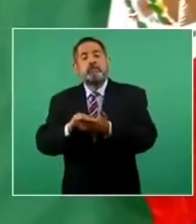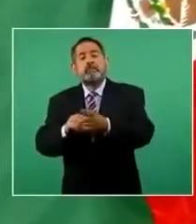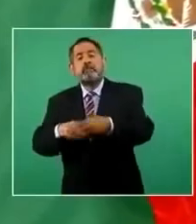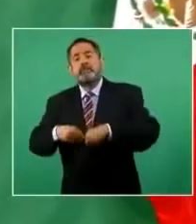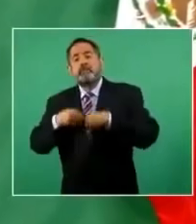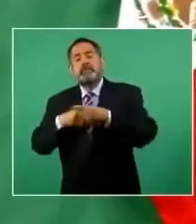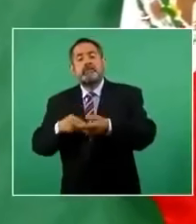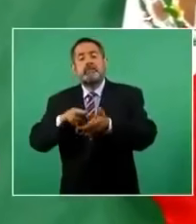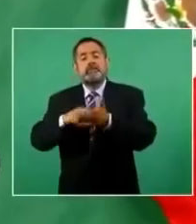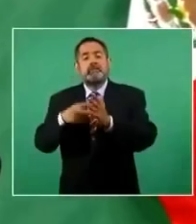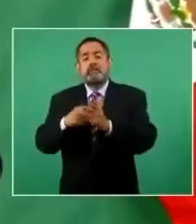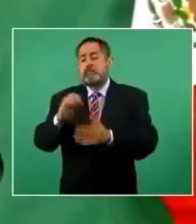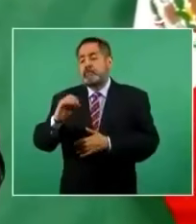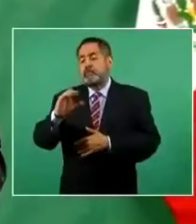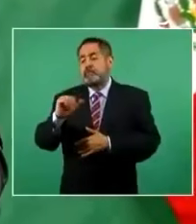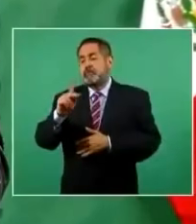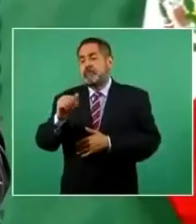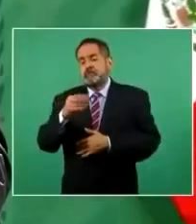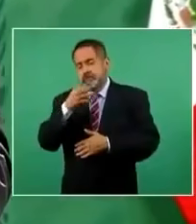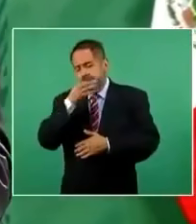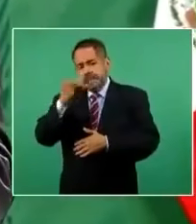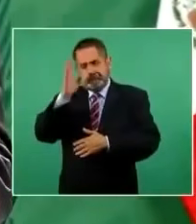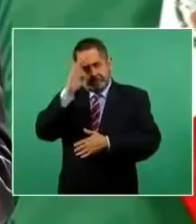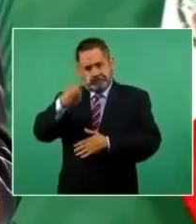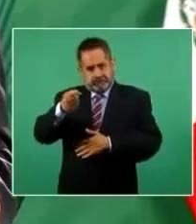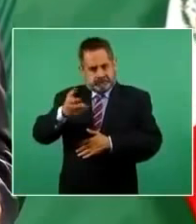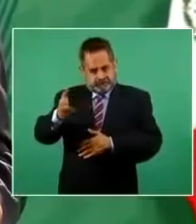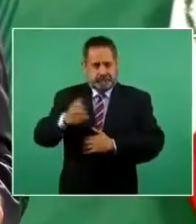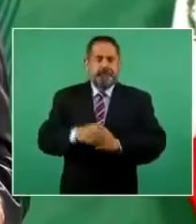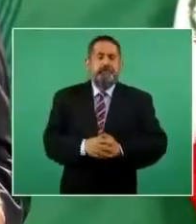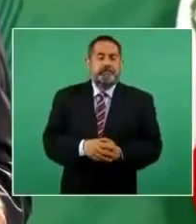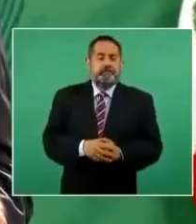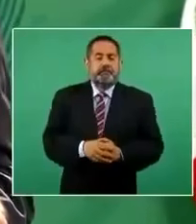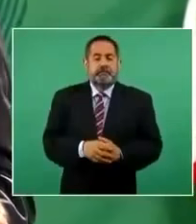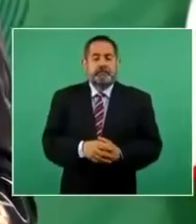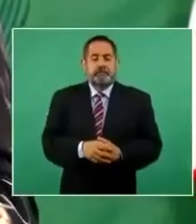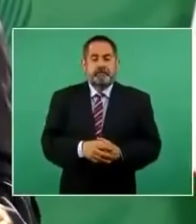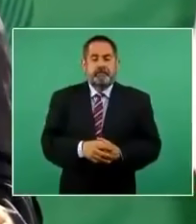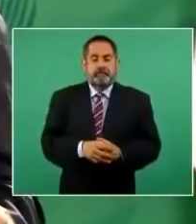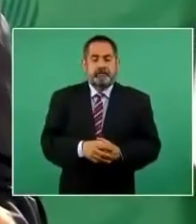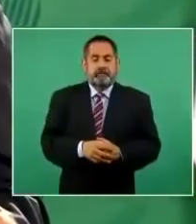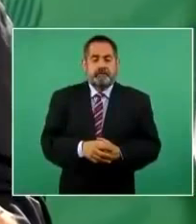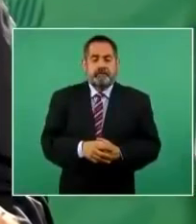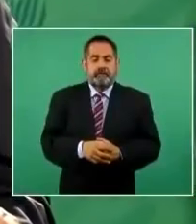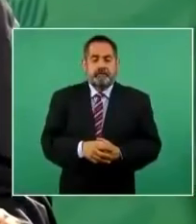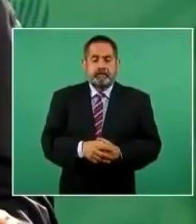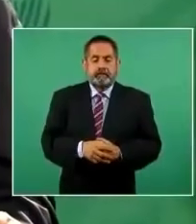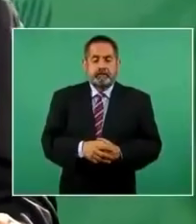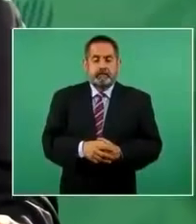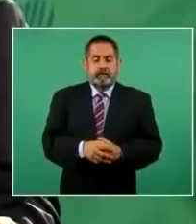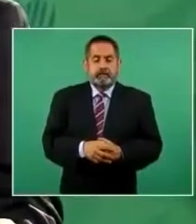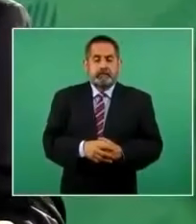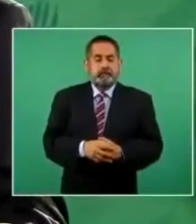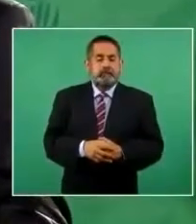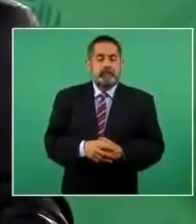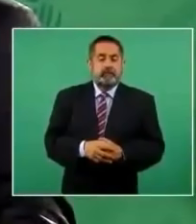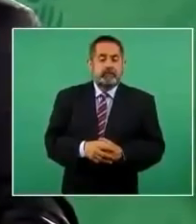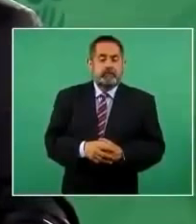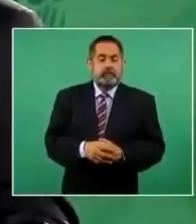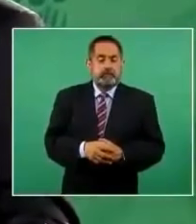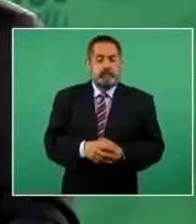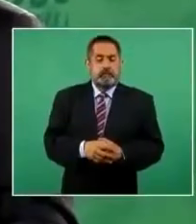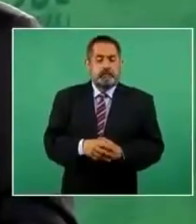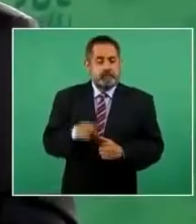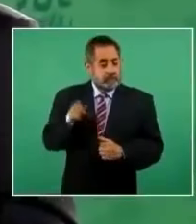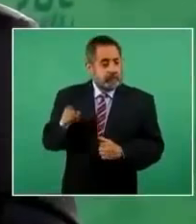abasto de combustibles va en la dirección correcta hasta no ver no creer porque pueden salir manchados y no por el